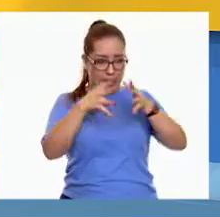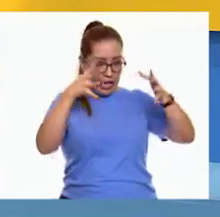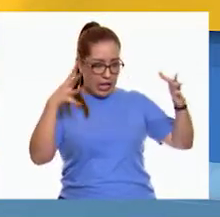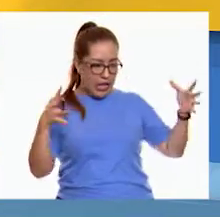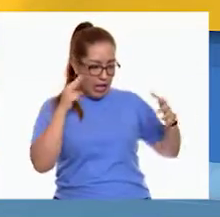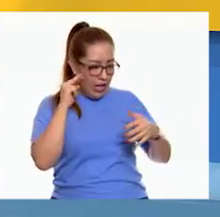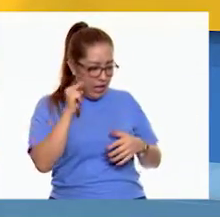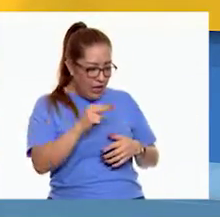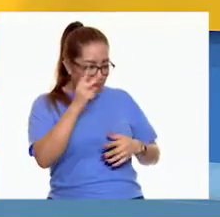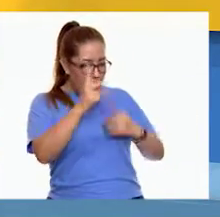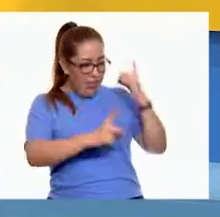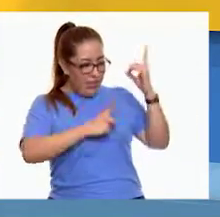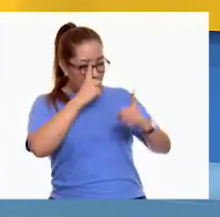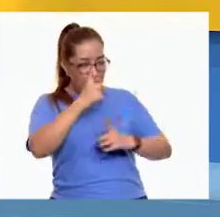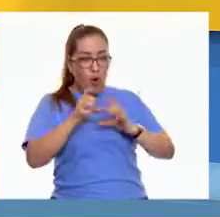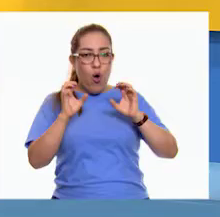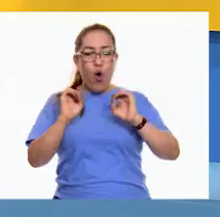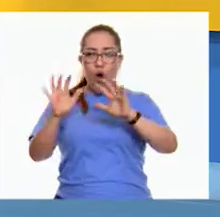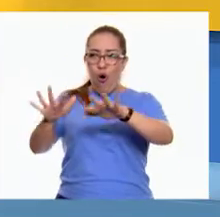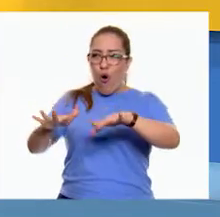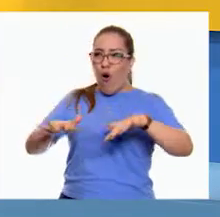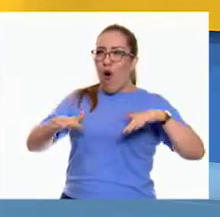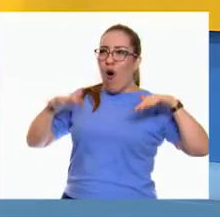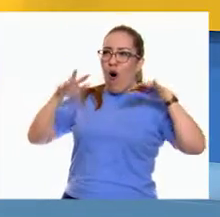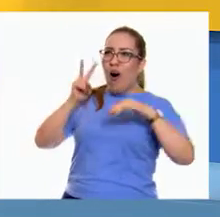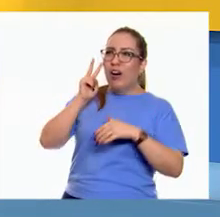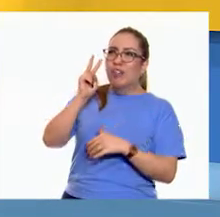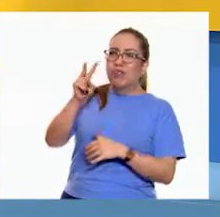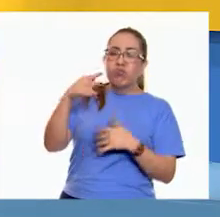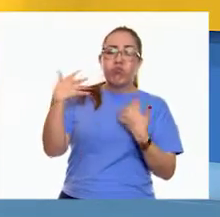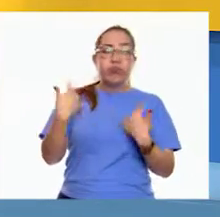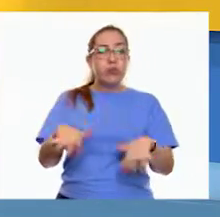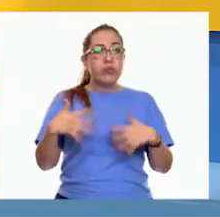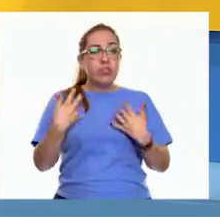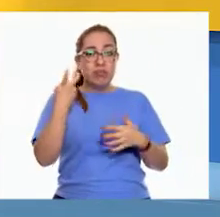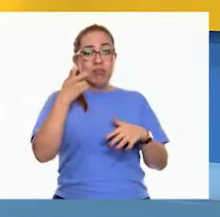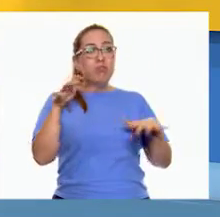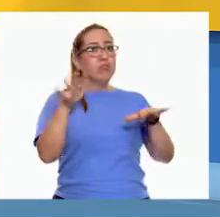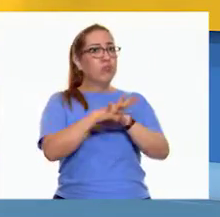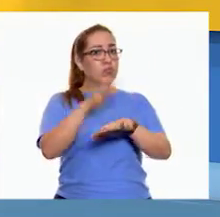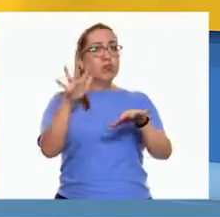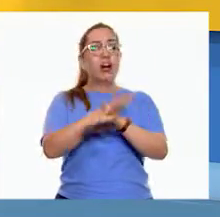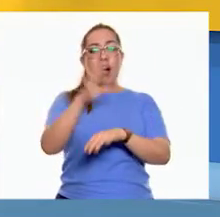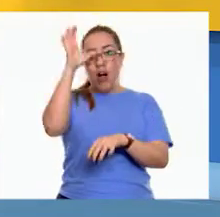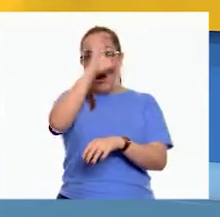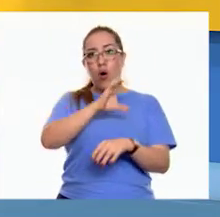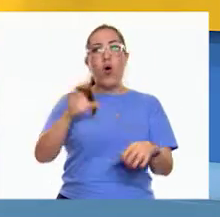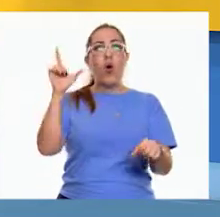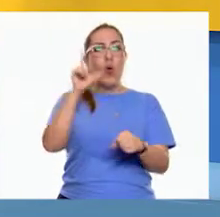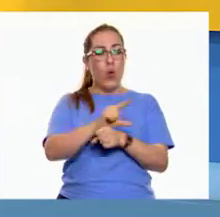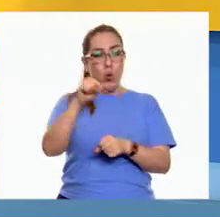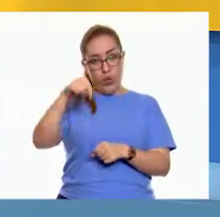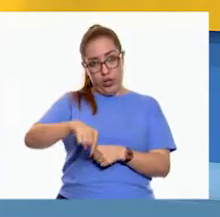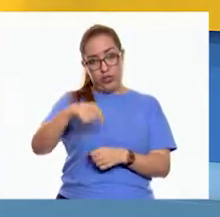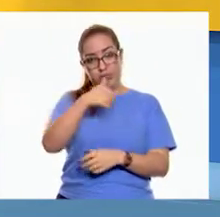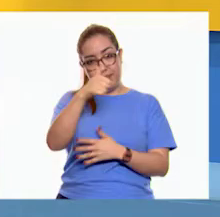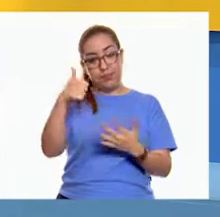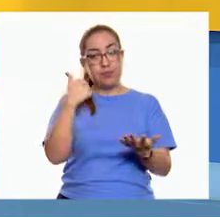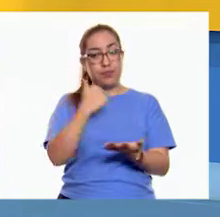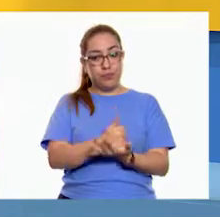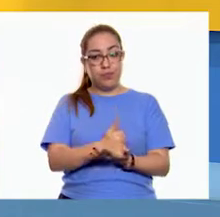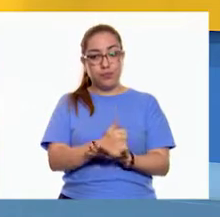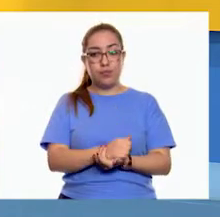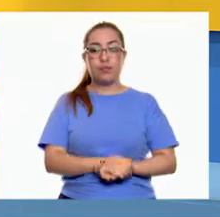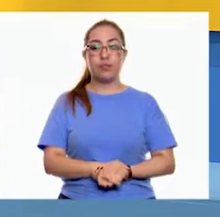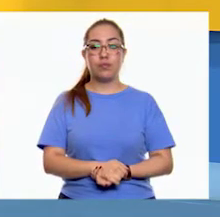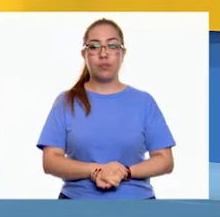deportes, conciertos u otros espectáculos cambió radicalmente la cultura de la población en las ciudades. Ahora